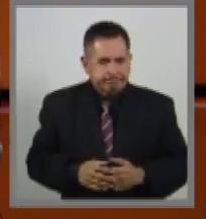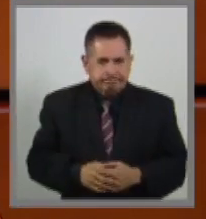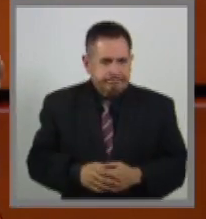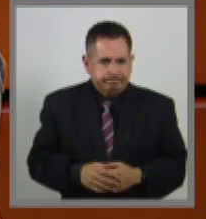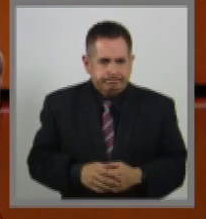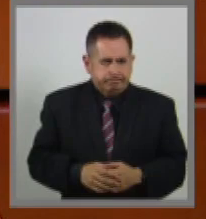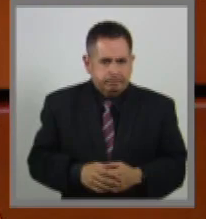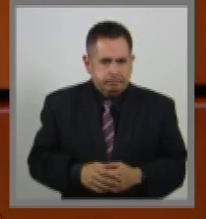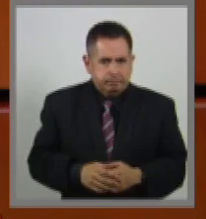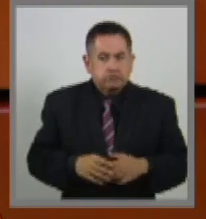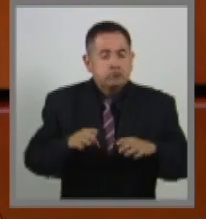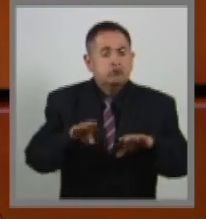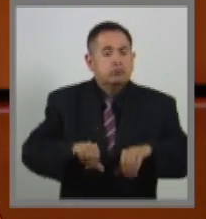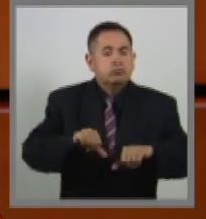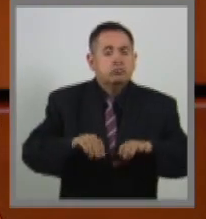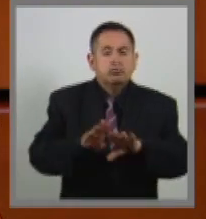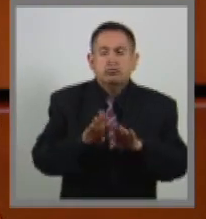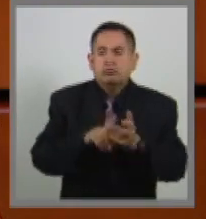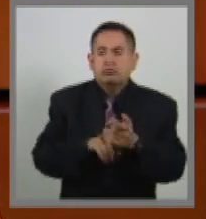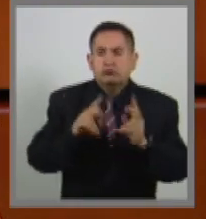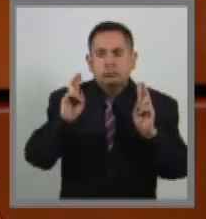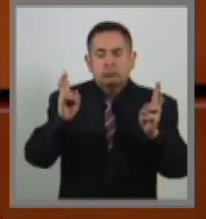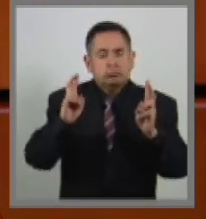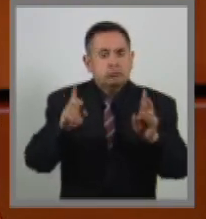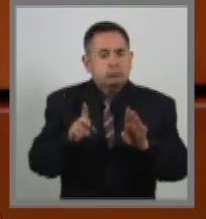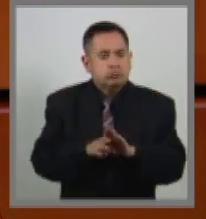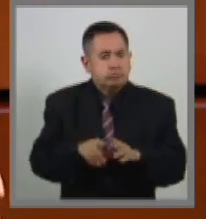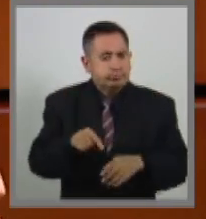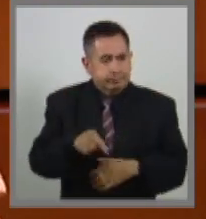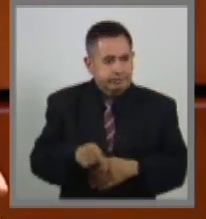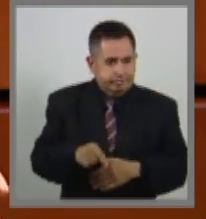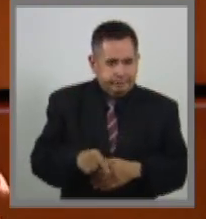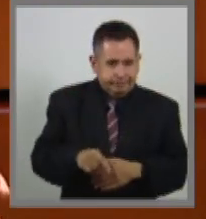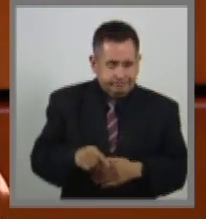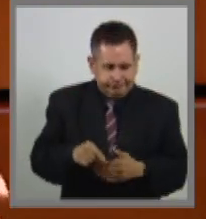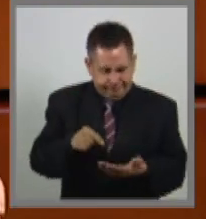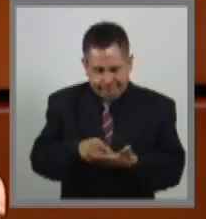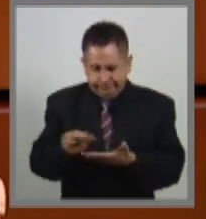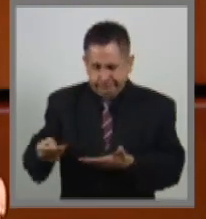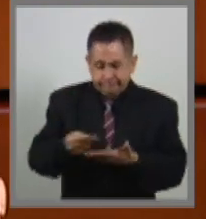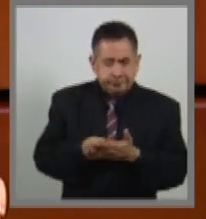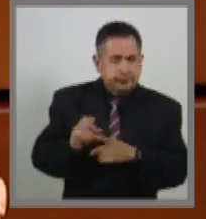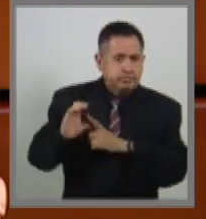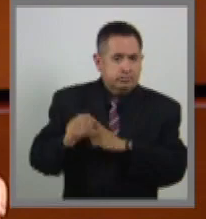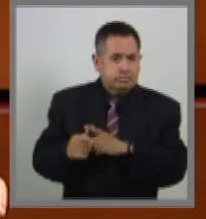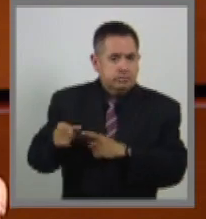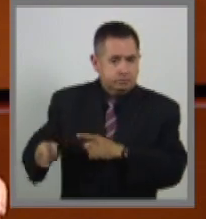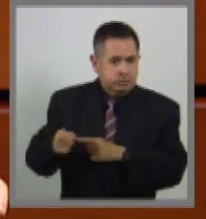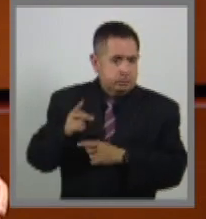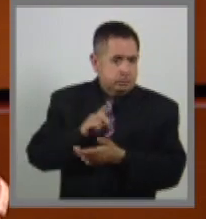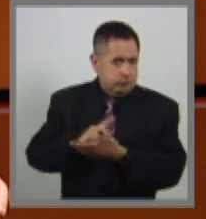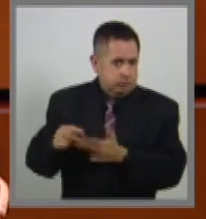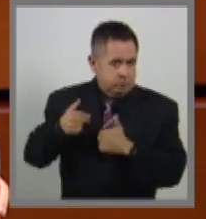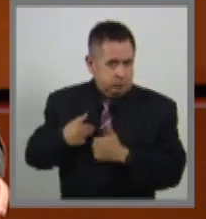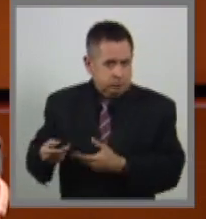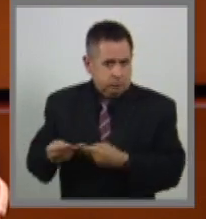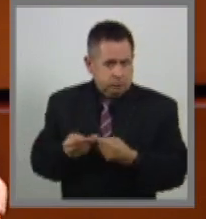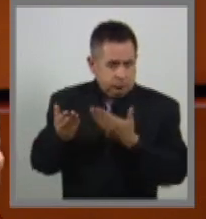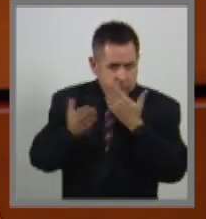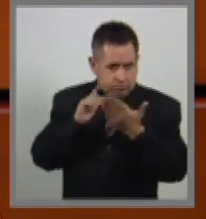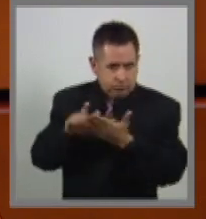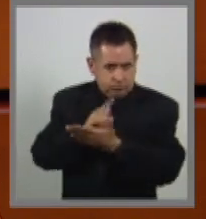Hoy, este tema, esta minuta de las Comisiones Unidas de Derechos Humanos y de